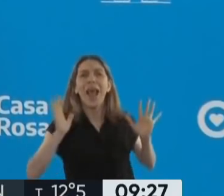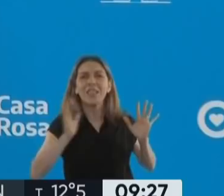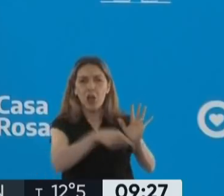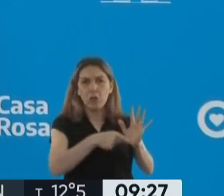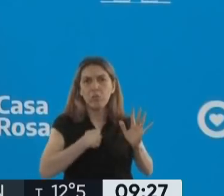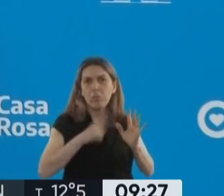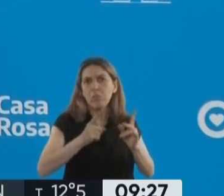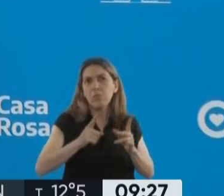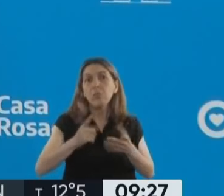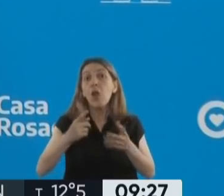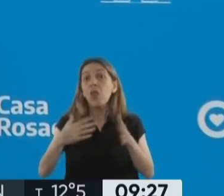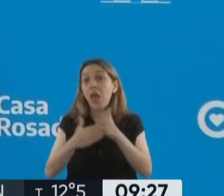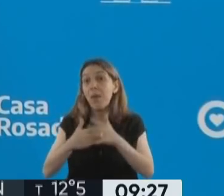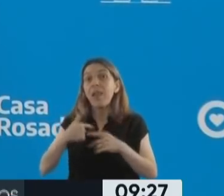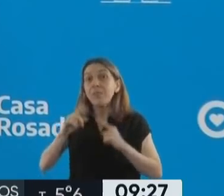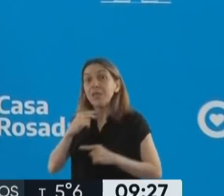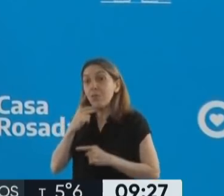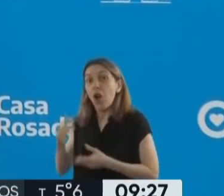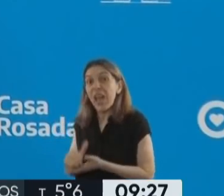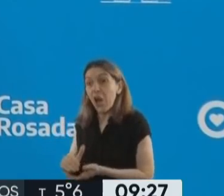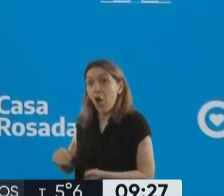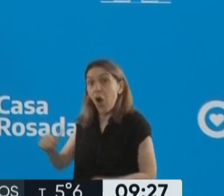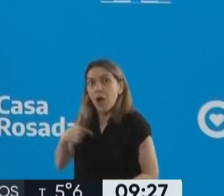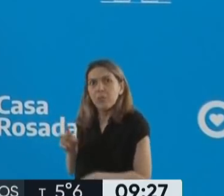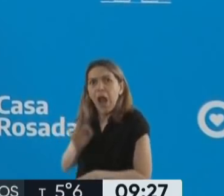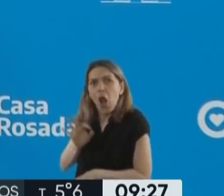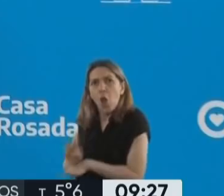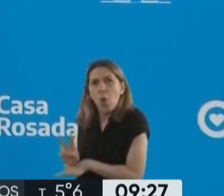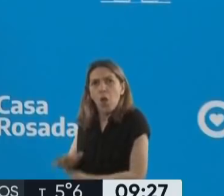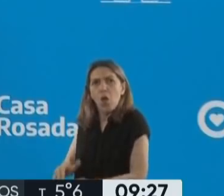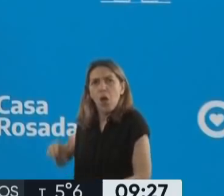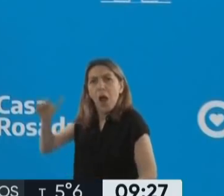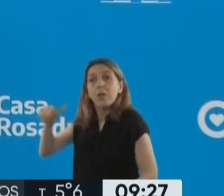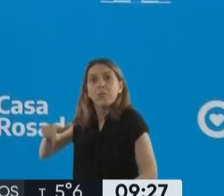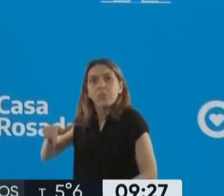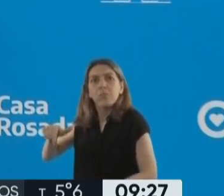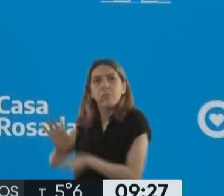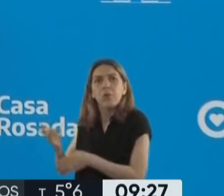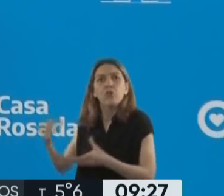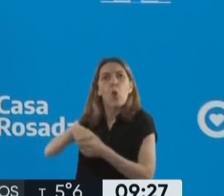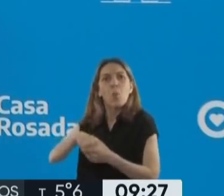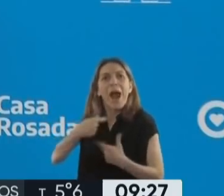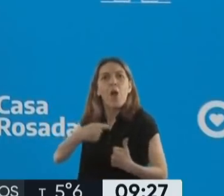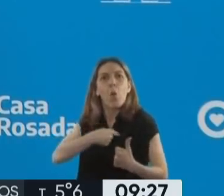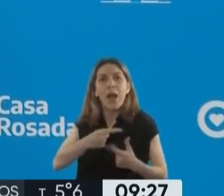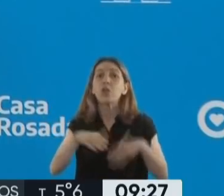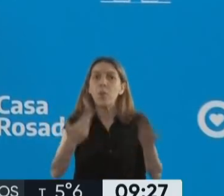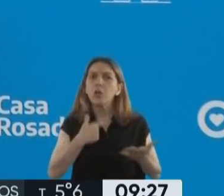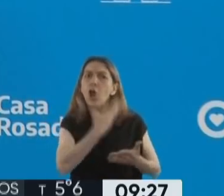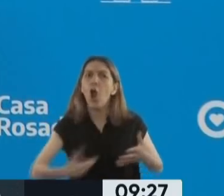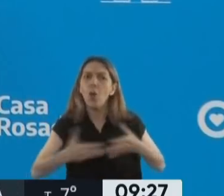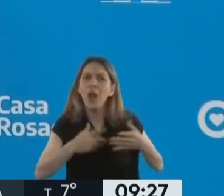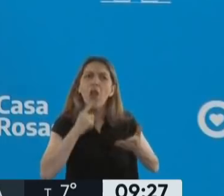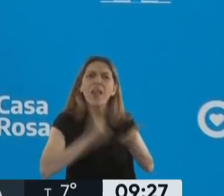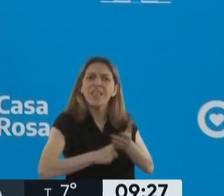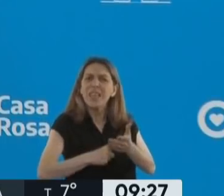en cuenta los años de cuidado de hijos como parte del aporte jubilatorio. La verdad es que este es un gobierno que ha implementado e implementa permanentemente y